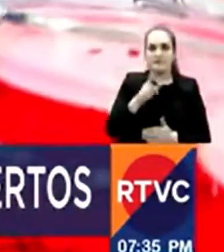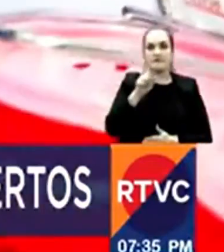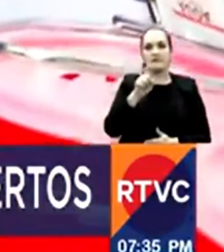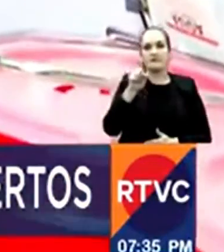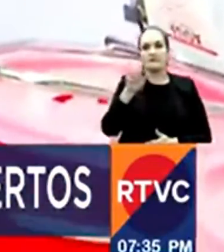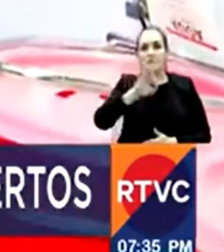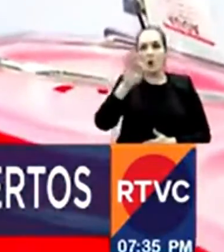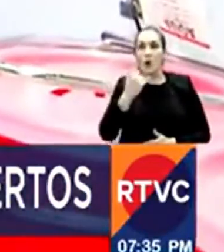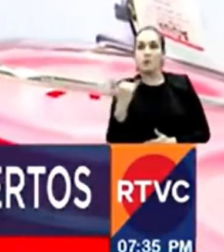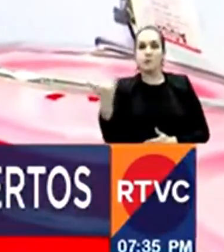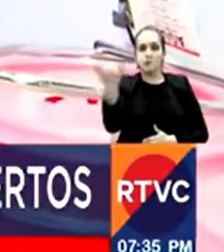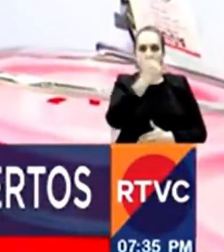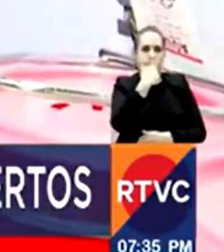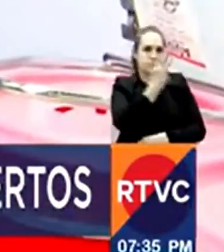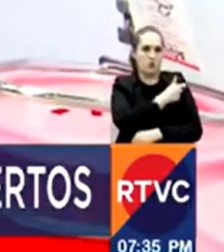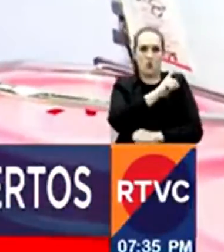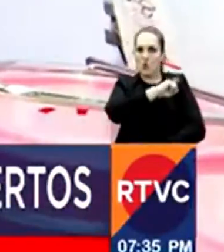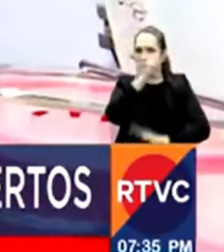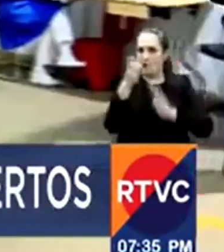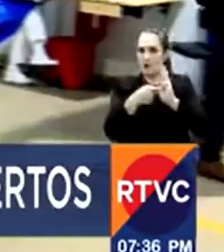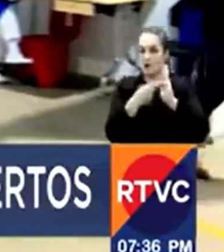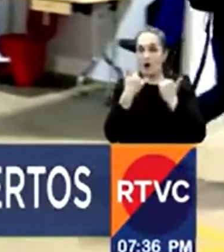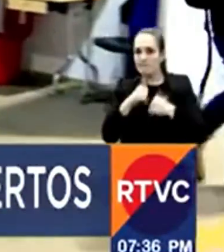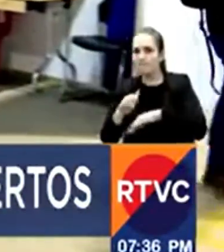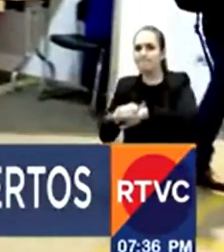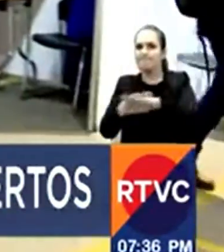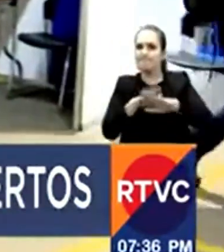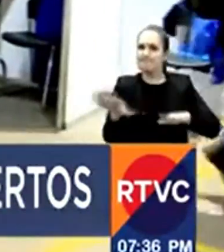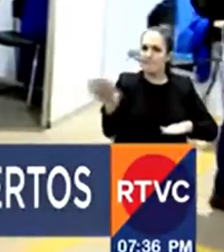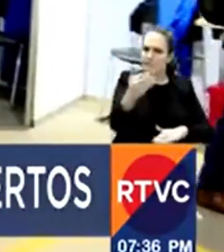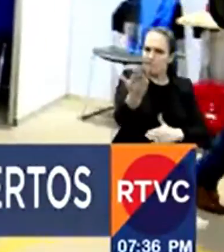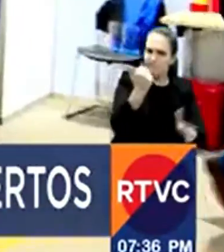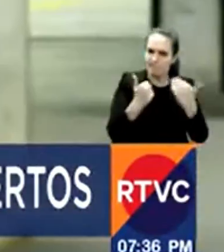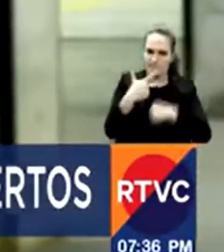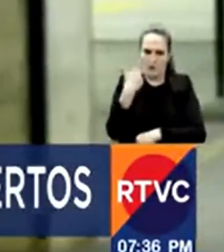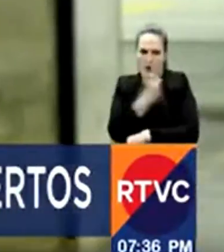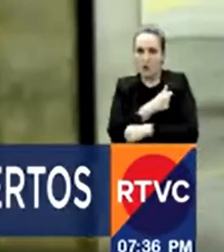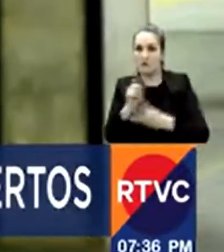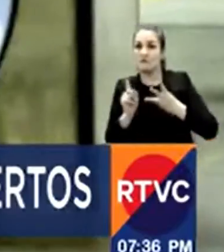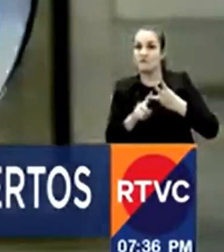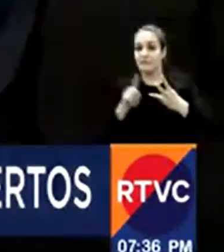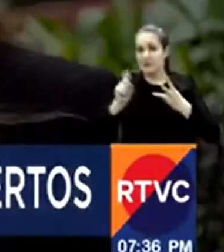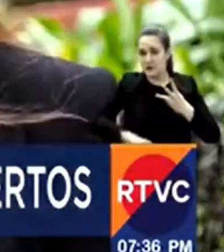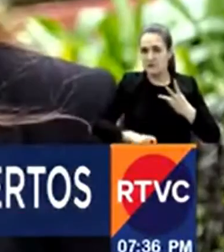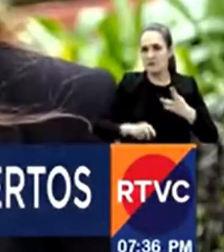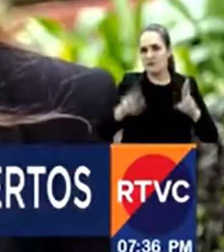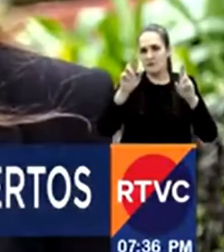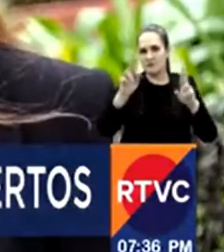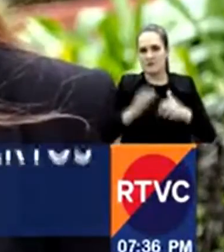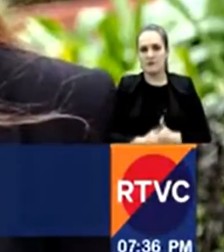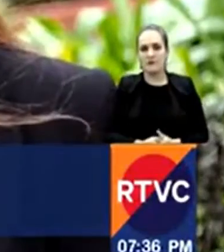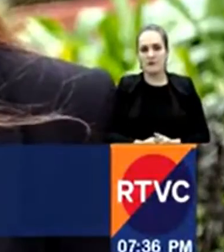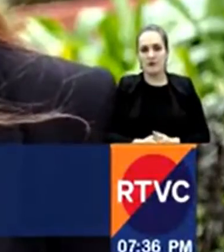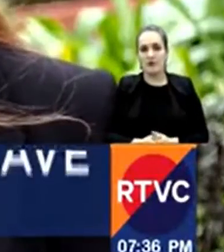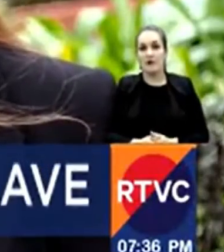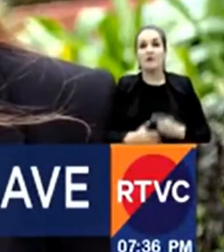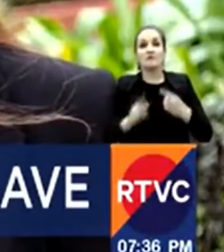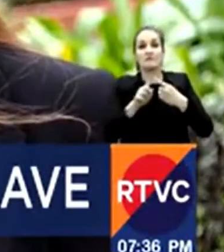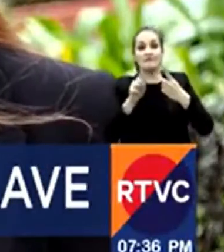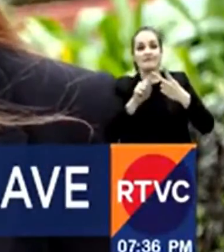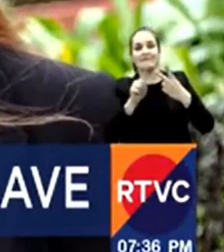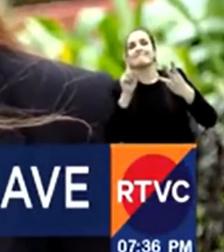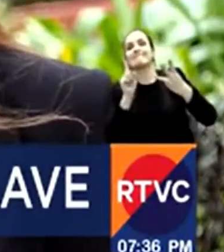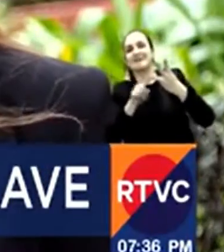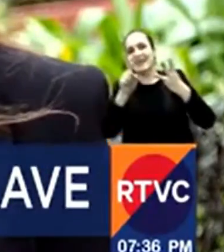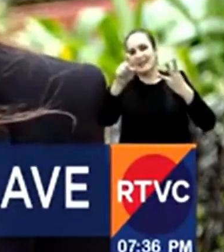colombianos ya cuenta con esquema completo y el llamado sigue siendo la aplicación de la dosis de refuerzo. La necesidad de los refuerzos se debe a